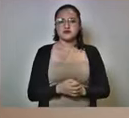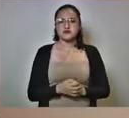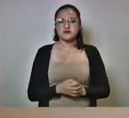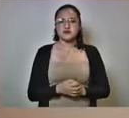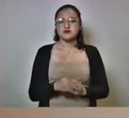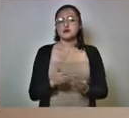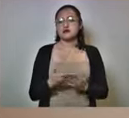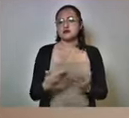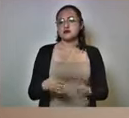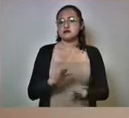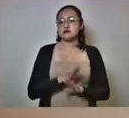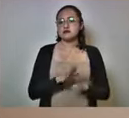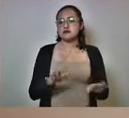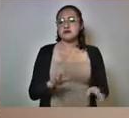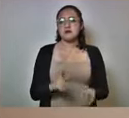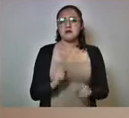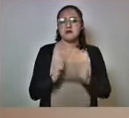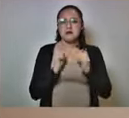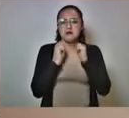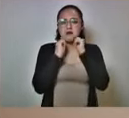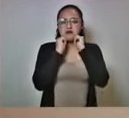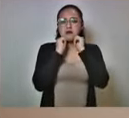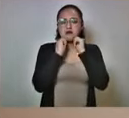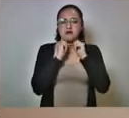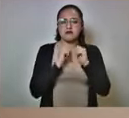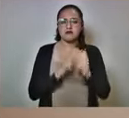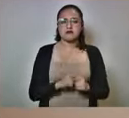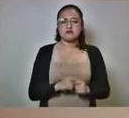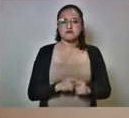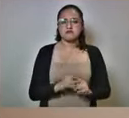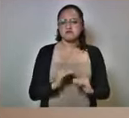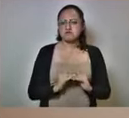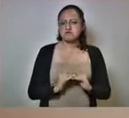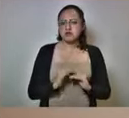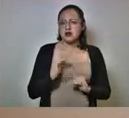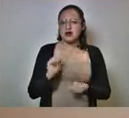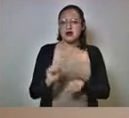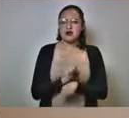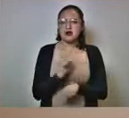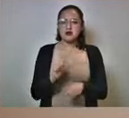Ya aumentó la movilidad hasta más del 20%,